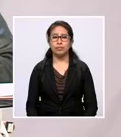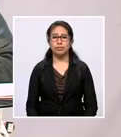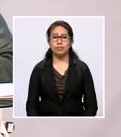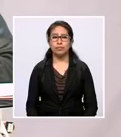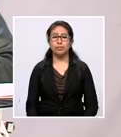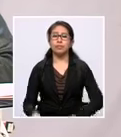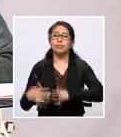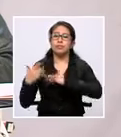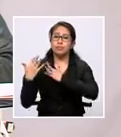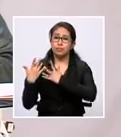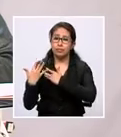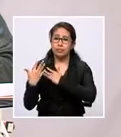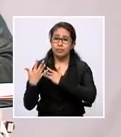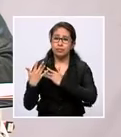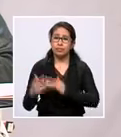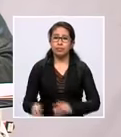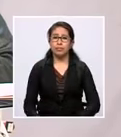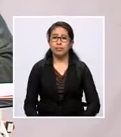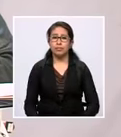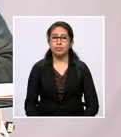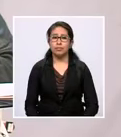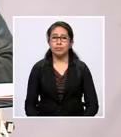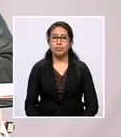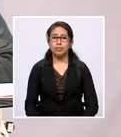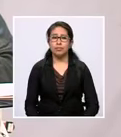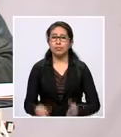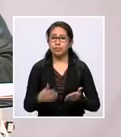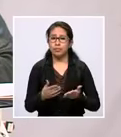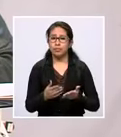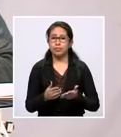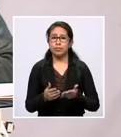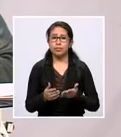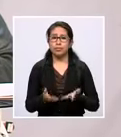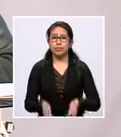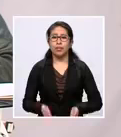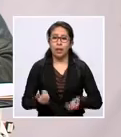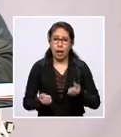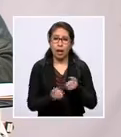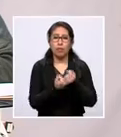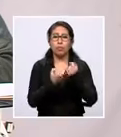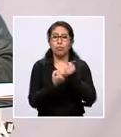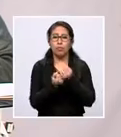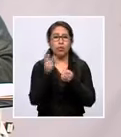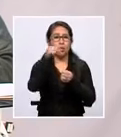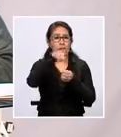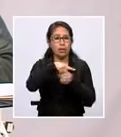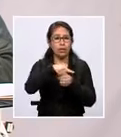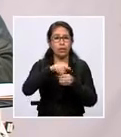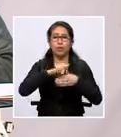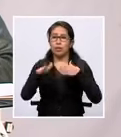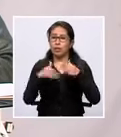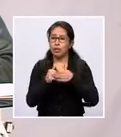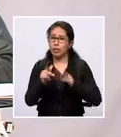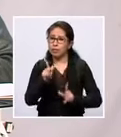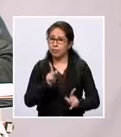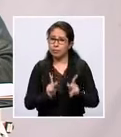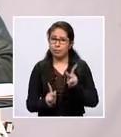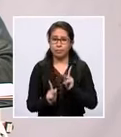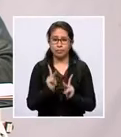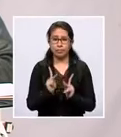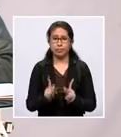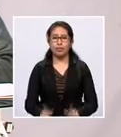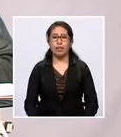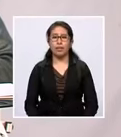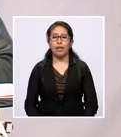esperamos el concurso y apoyo de toda la población tenemos problemas